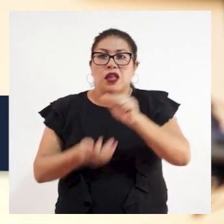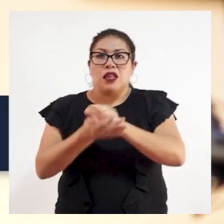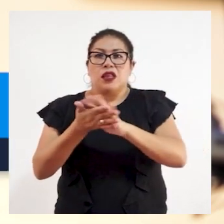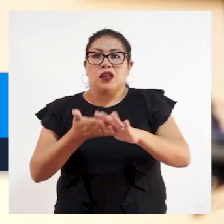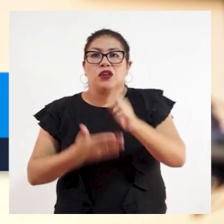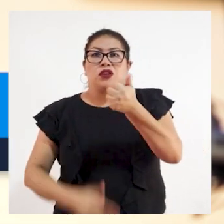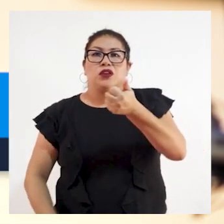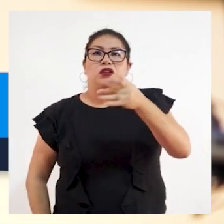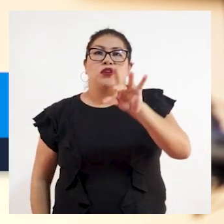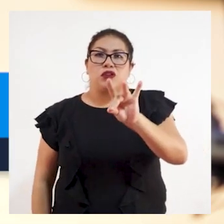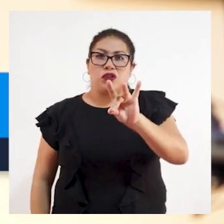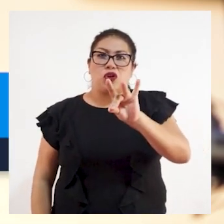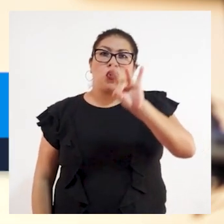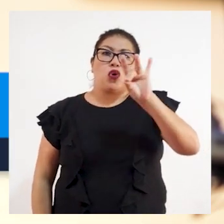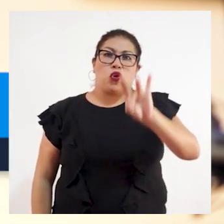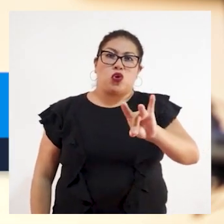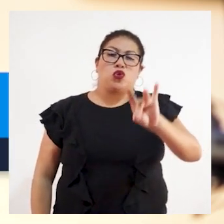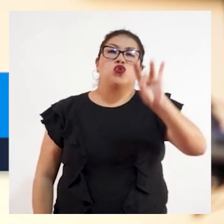línea gratuita